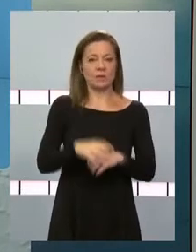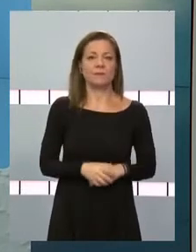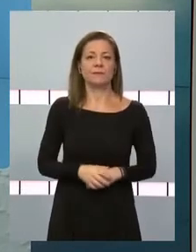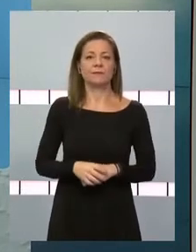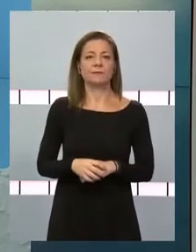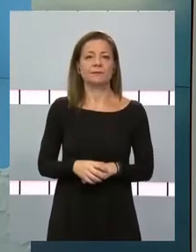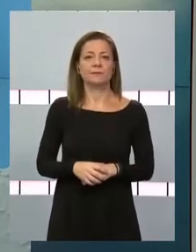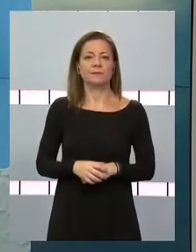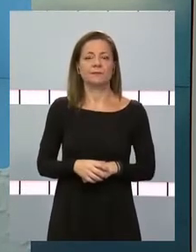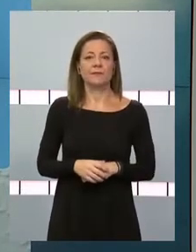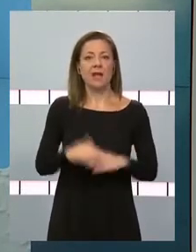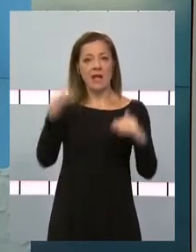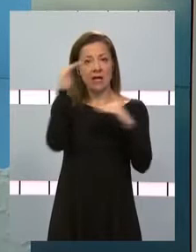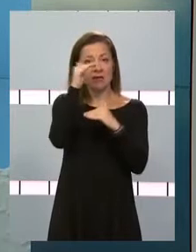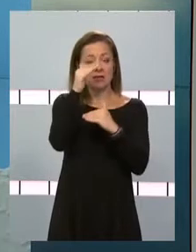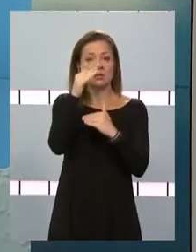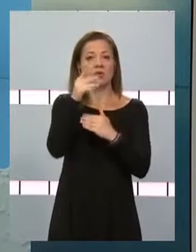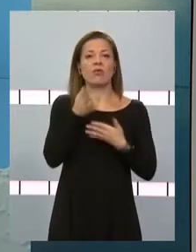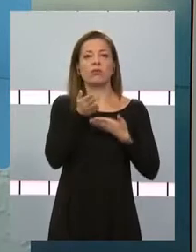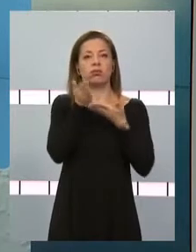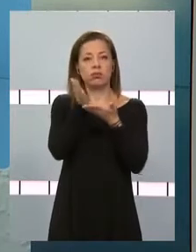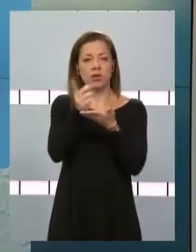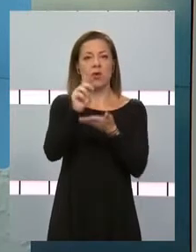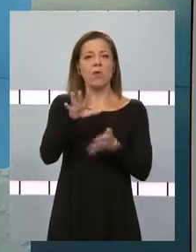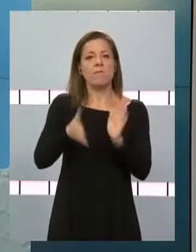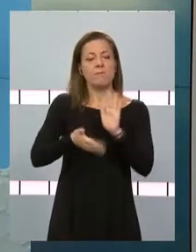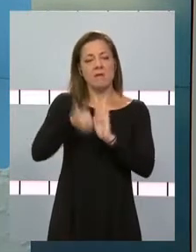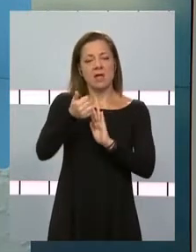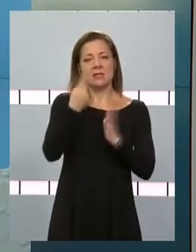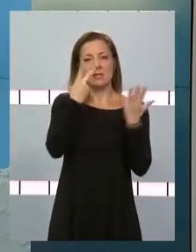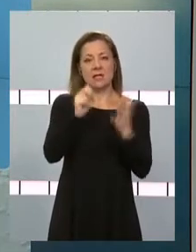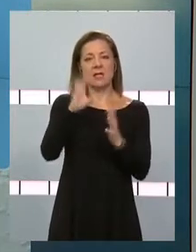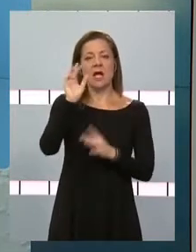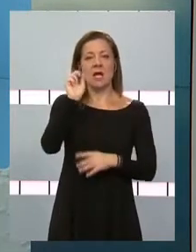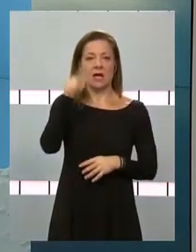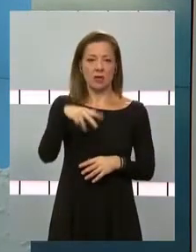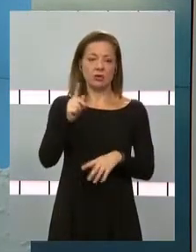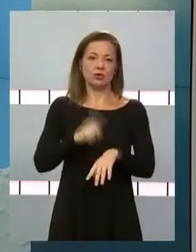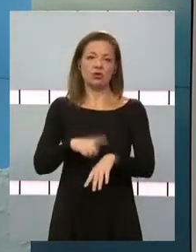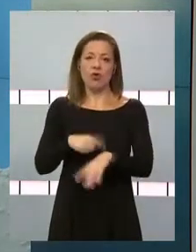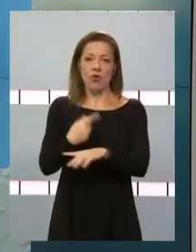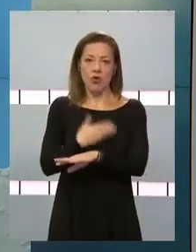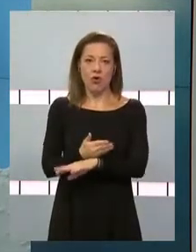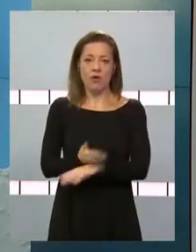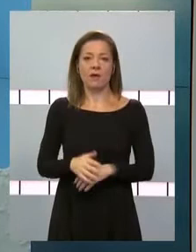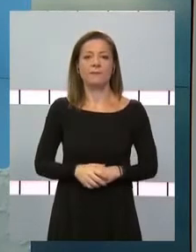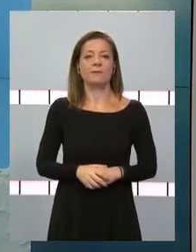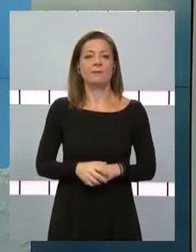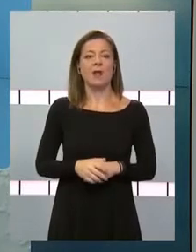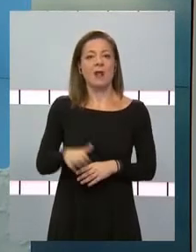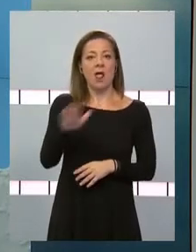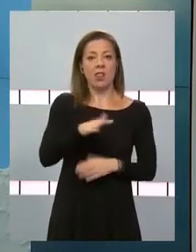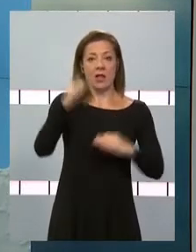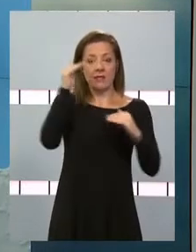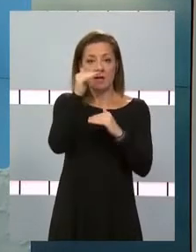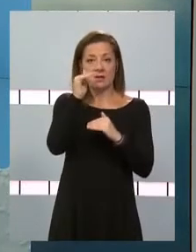intenso. En áreas del estrecho, el levante deja también rachas que superan los 70 kilómetros por hora, nubosidad de tipo bajo anclado ahora mismo hacia Ceuta, Melilla